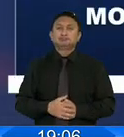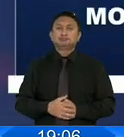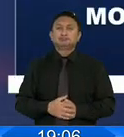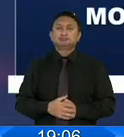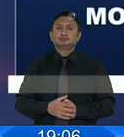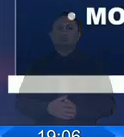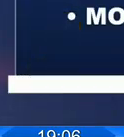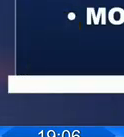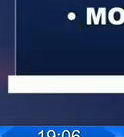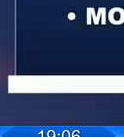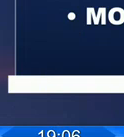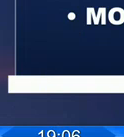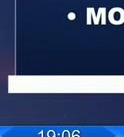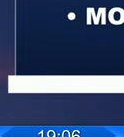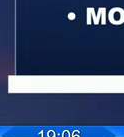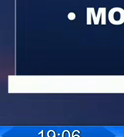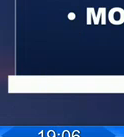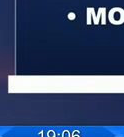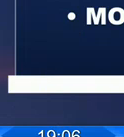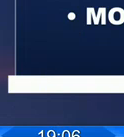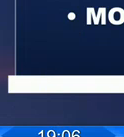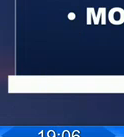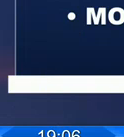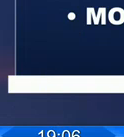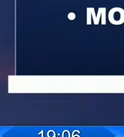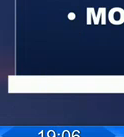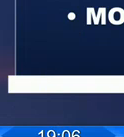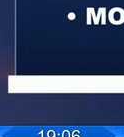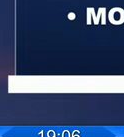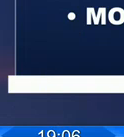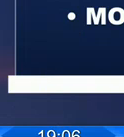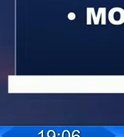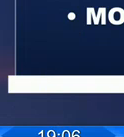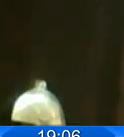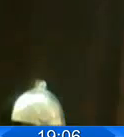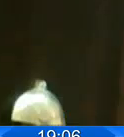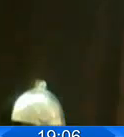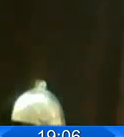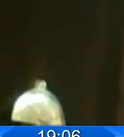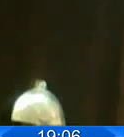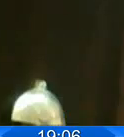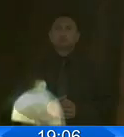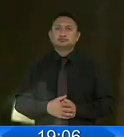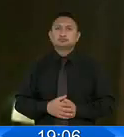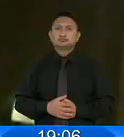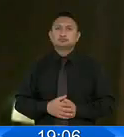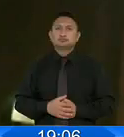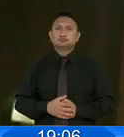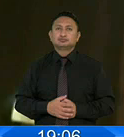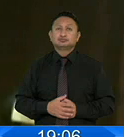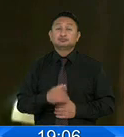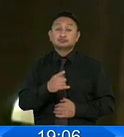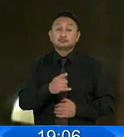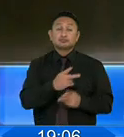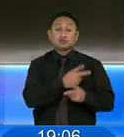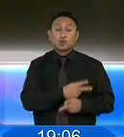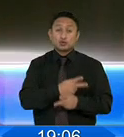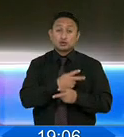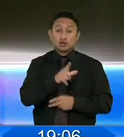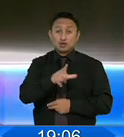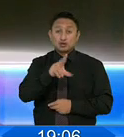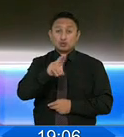Nuevo México, Utah y Wyoming. Así lo señaló Luis Verde Soto, consejero del CNE. El temático este rato es un